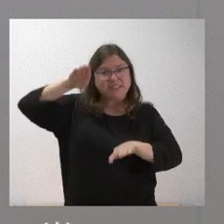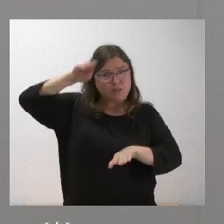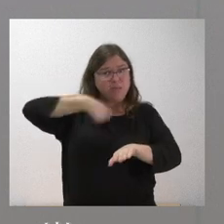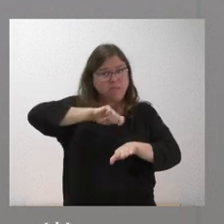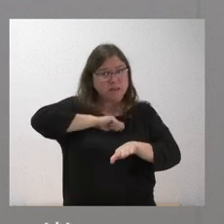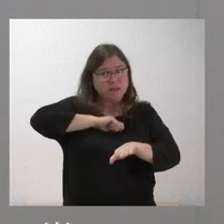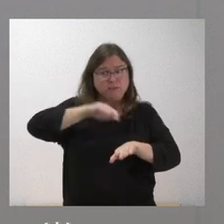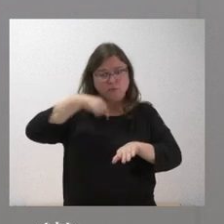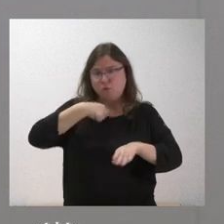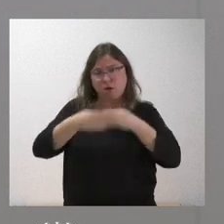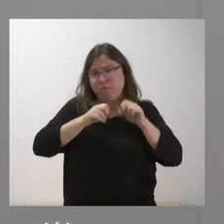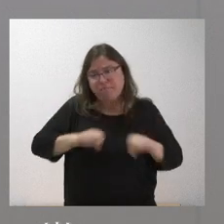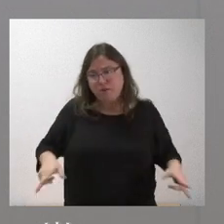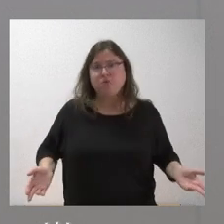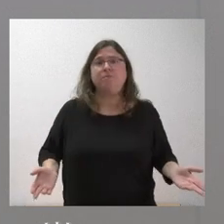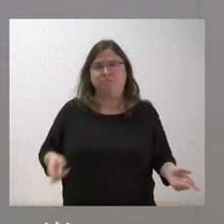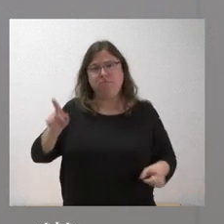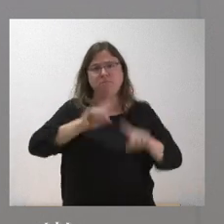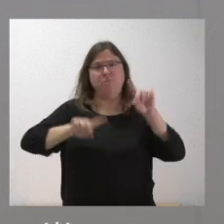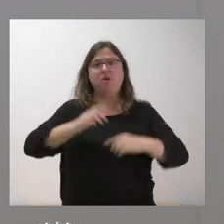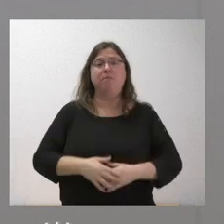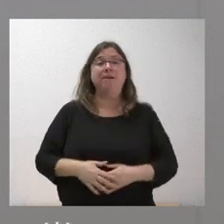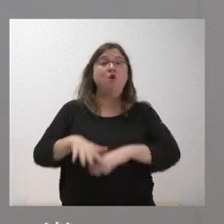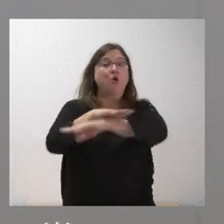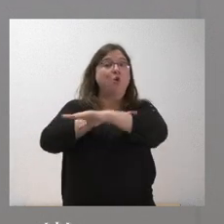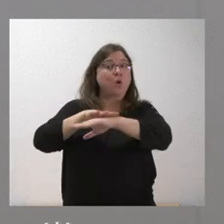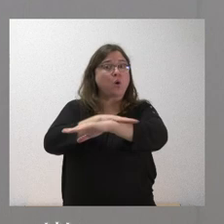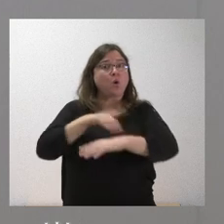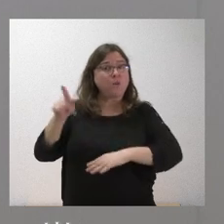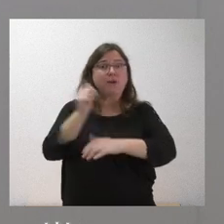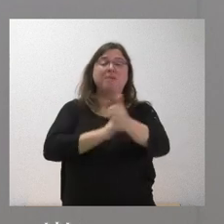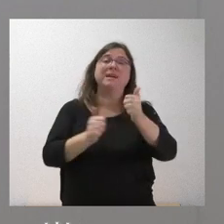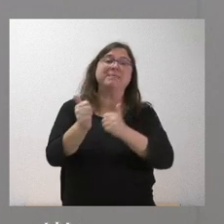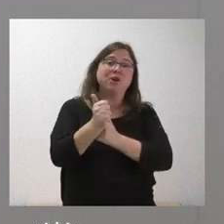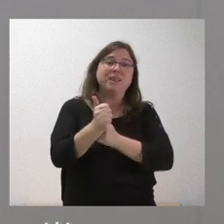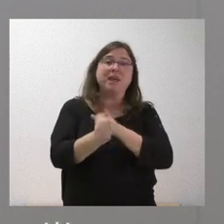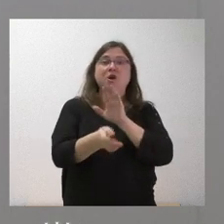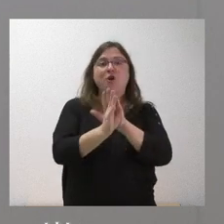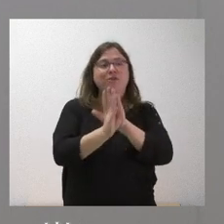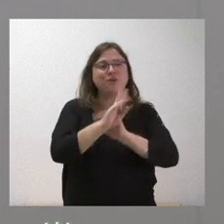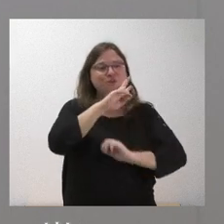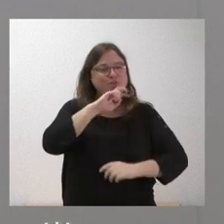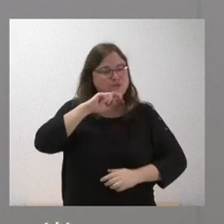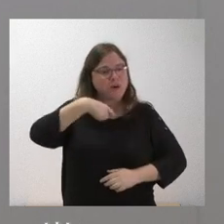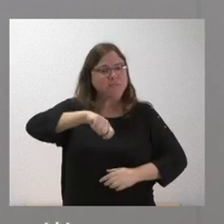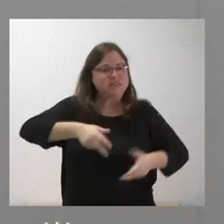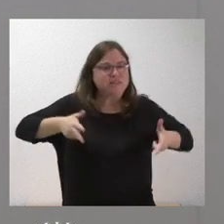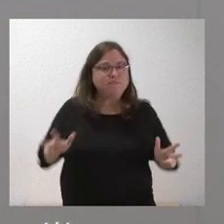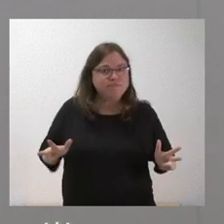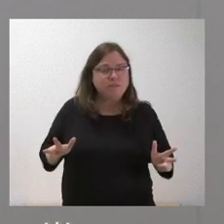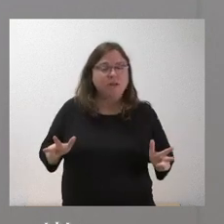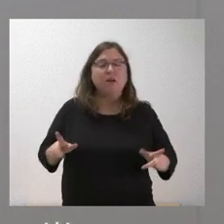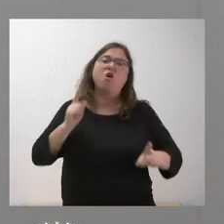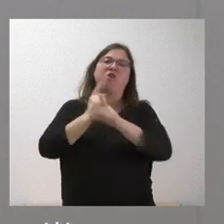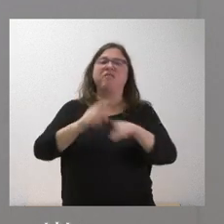podremos hacer y este es el problema que es que hay un gobierno que está anteponiendo la permanencia del presidente del gobierno por encima de la igualdad de los españoles